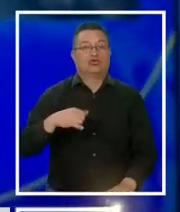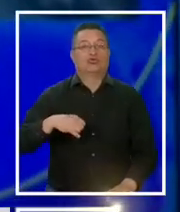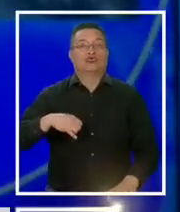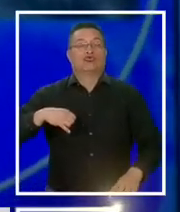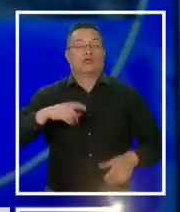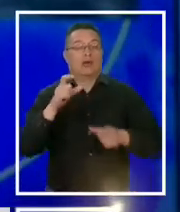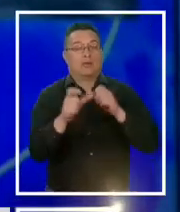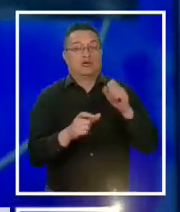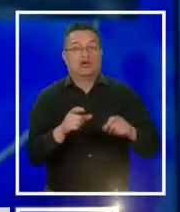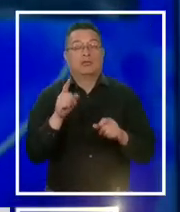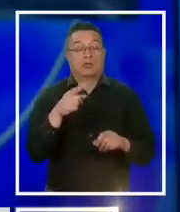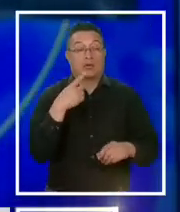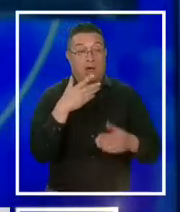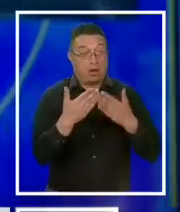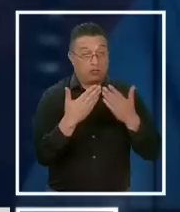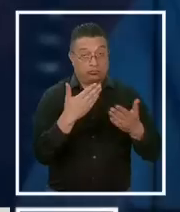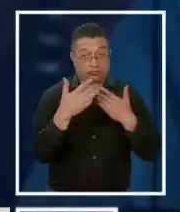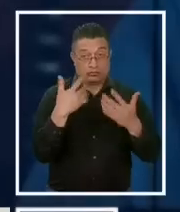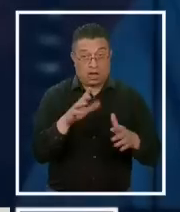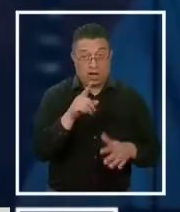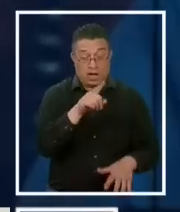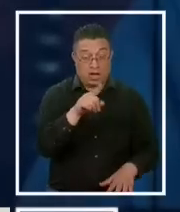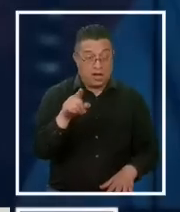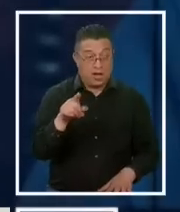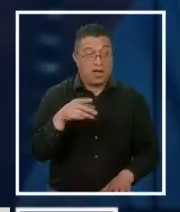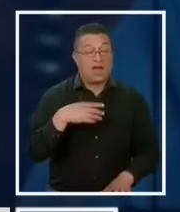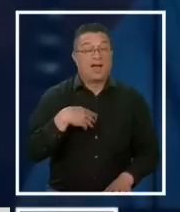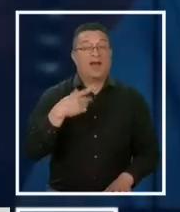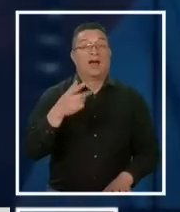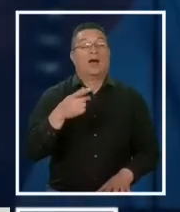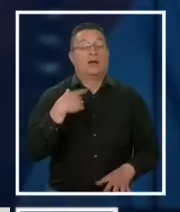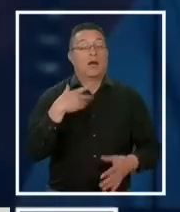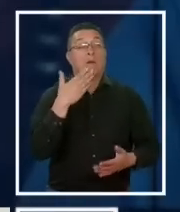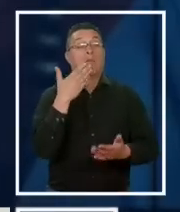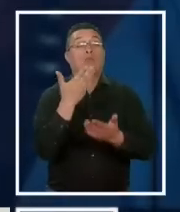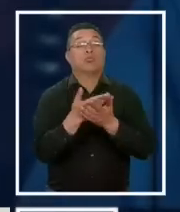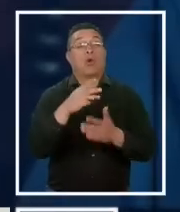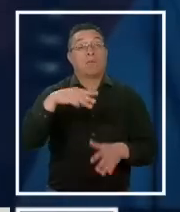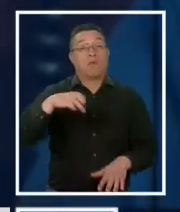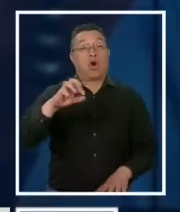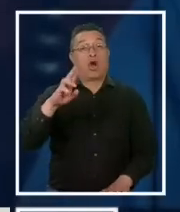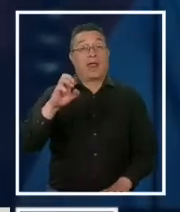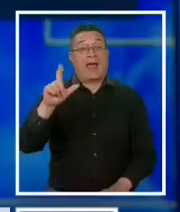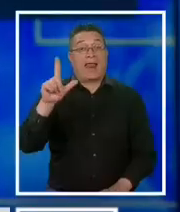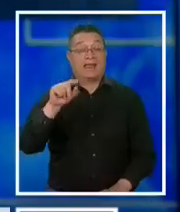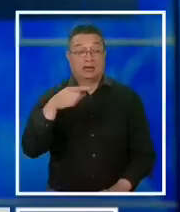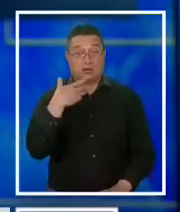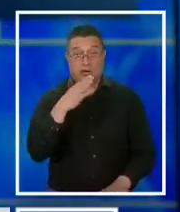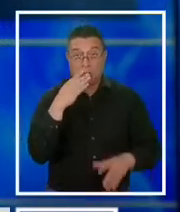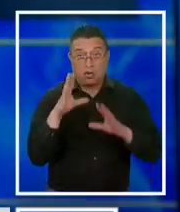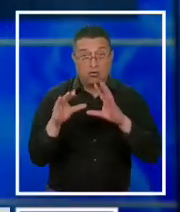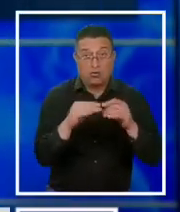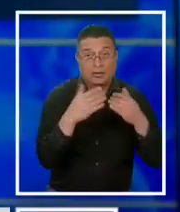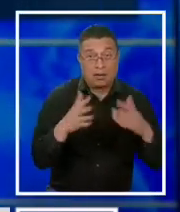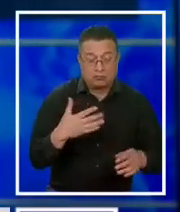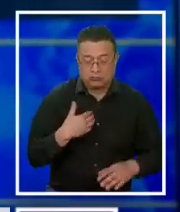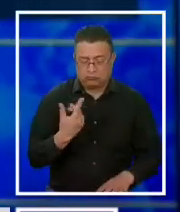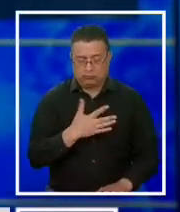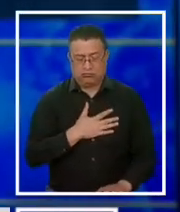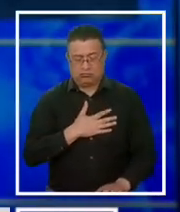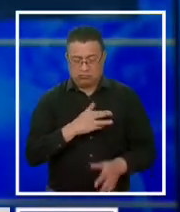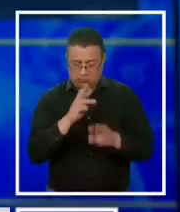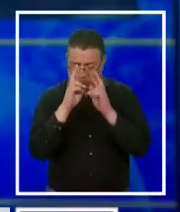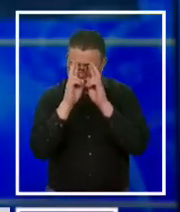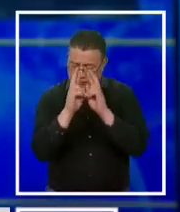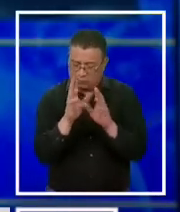parlamentarios suyos hablaron el gobierno antes de presentar a José Morales nosotros respetamos mucho la autonomía de